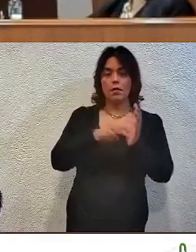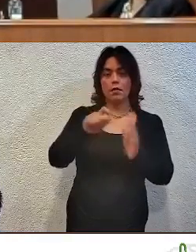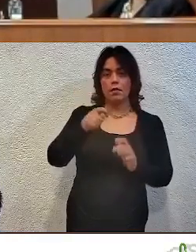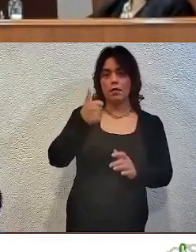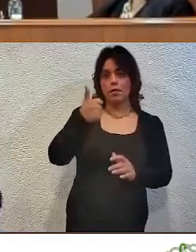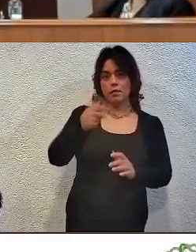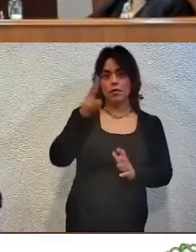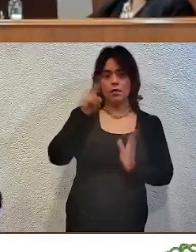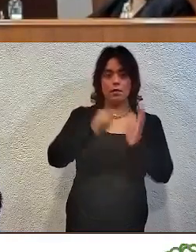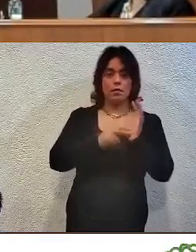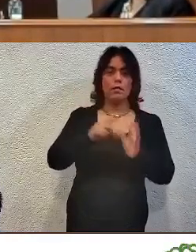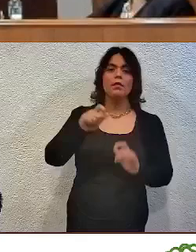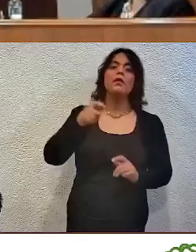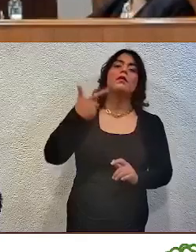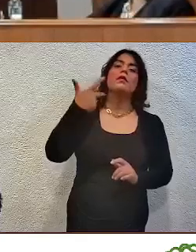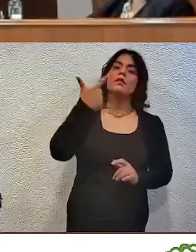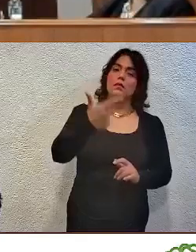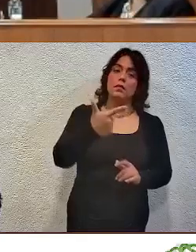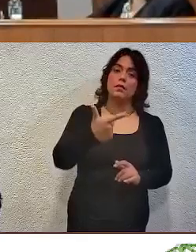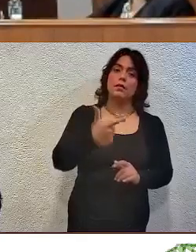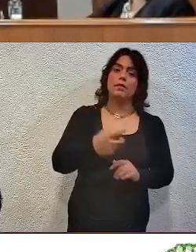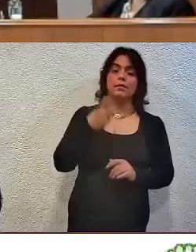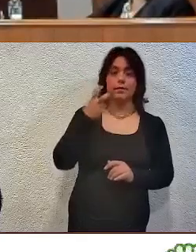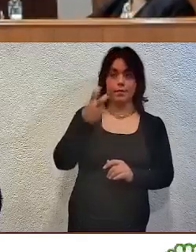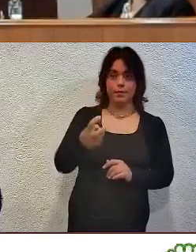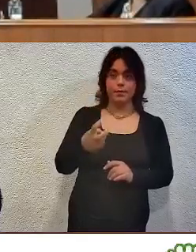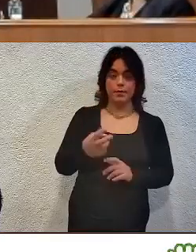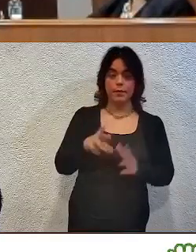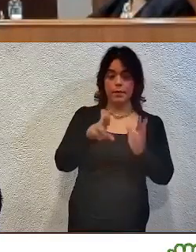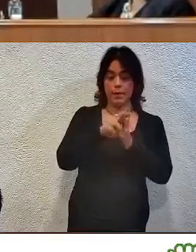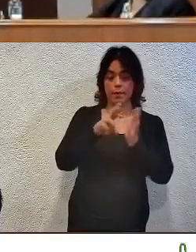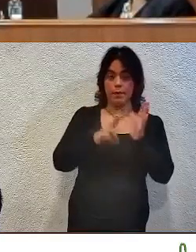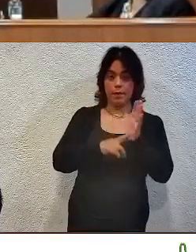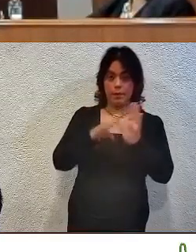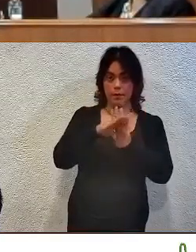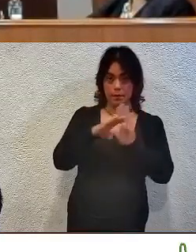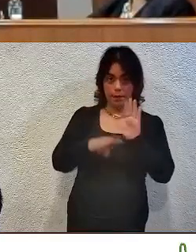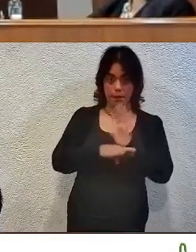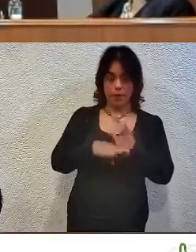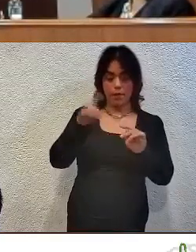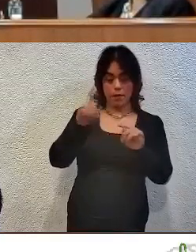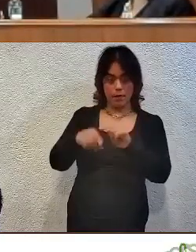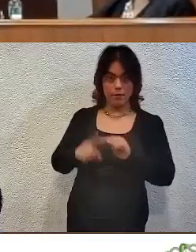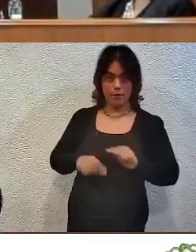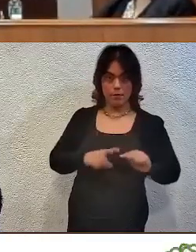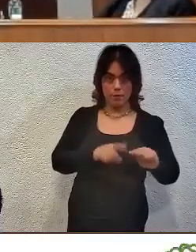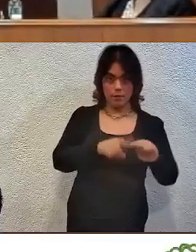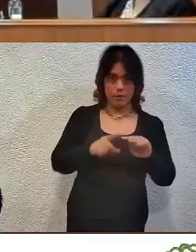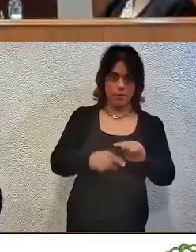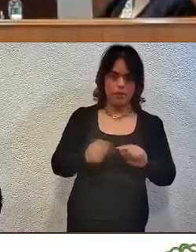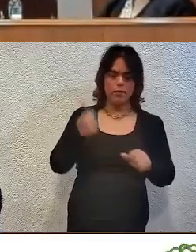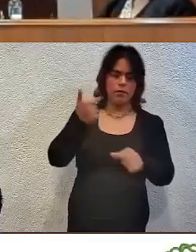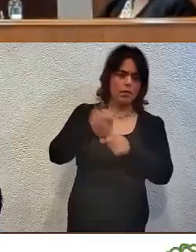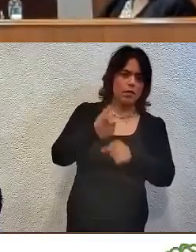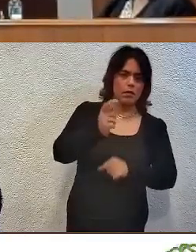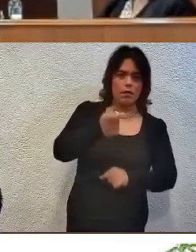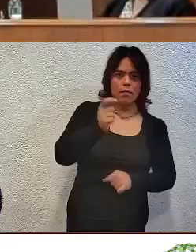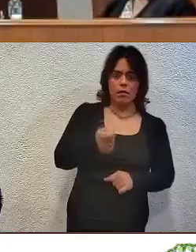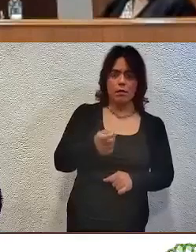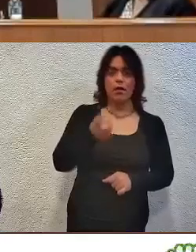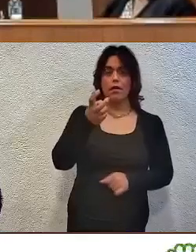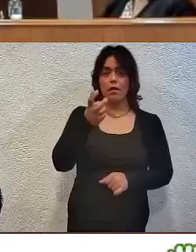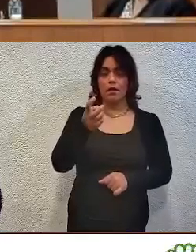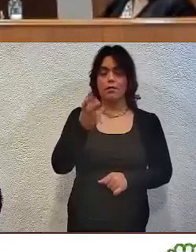2026-2027. Lo anterior, en virtud de que el reglamento de remoción se deduce que el objetivo fundamental del